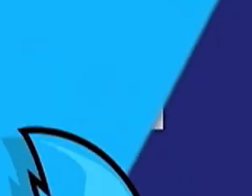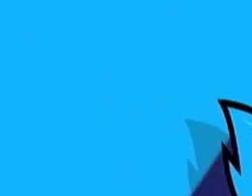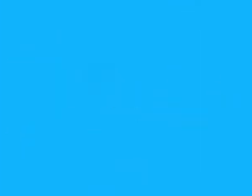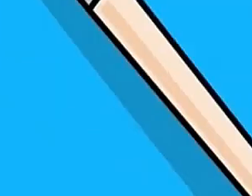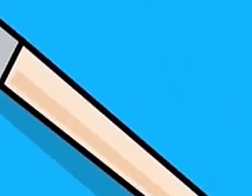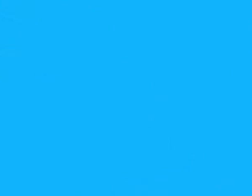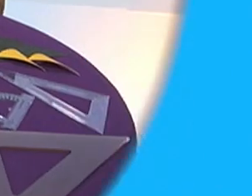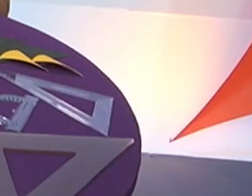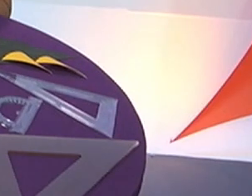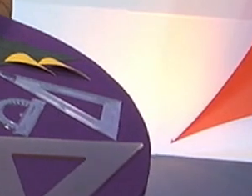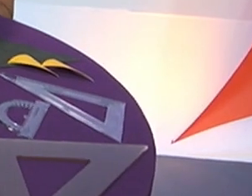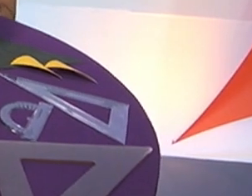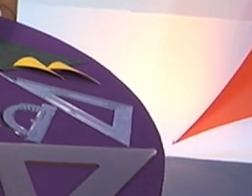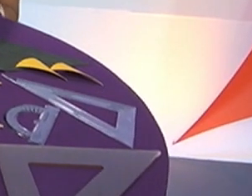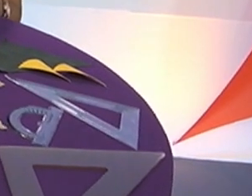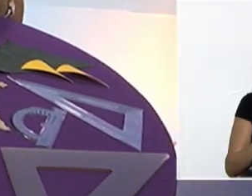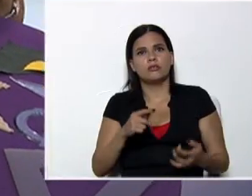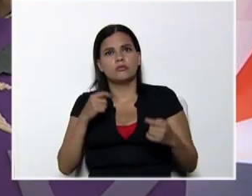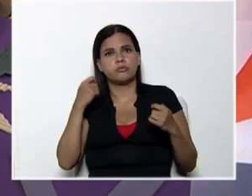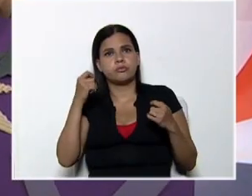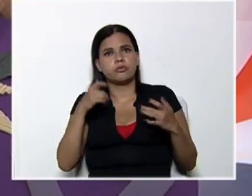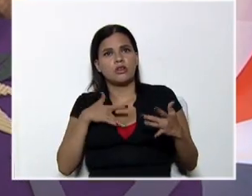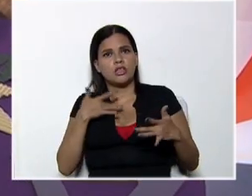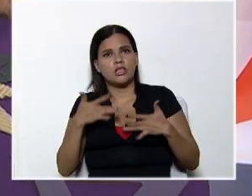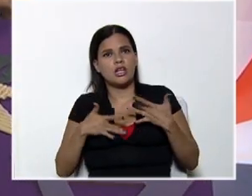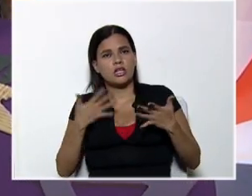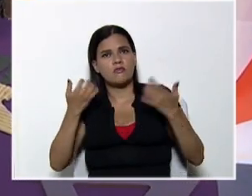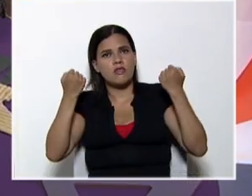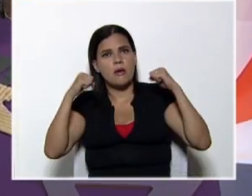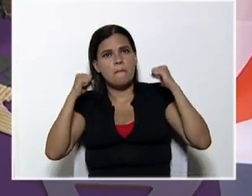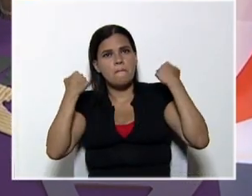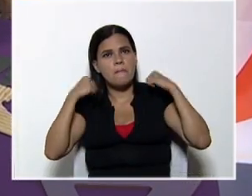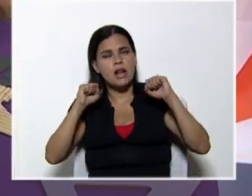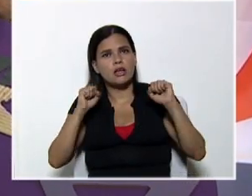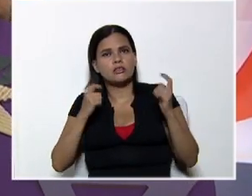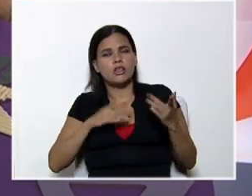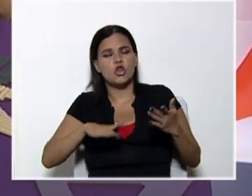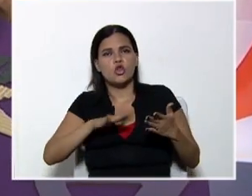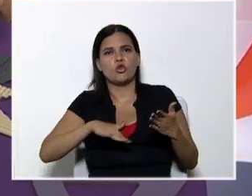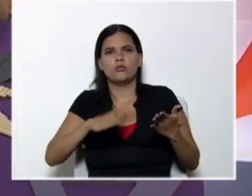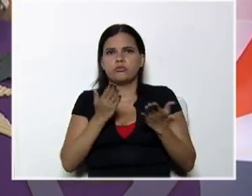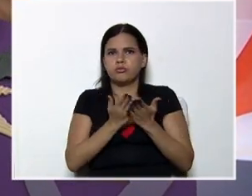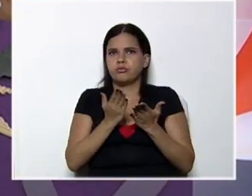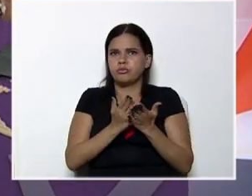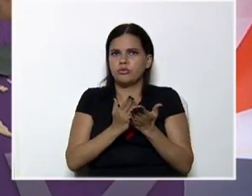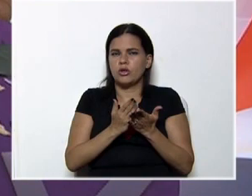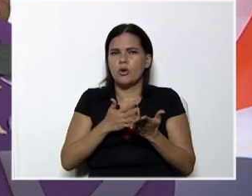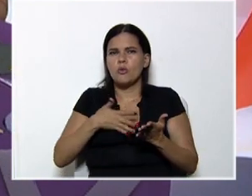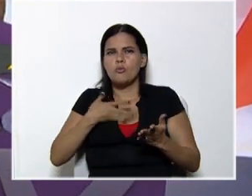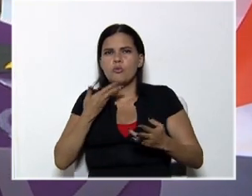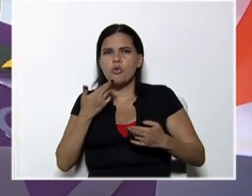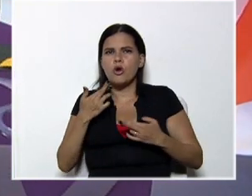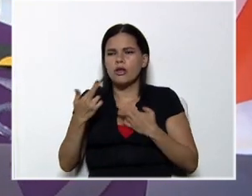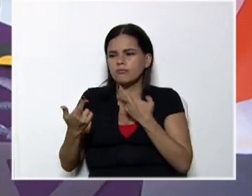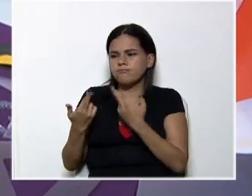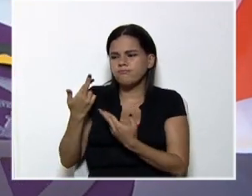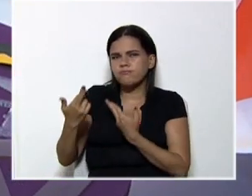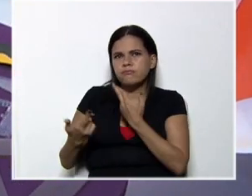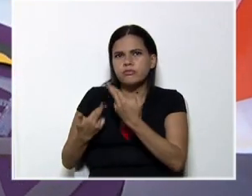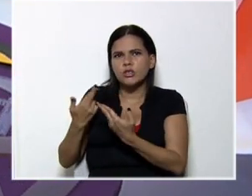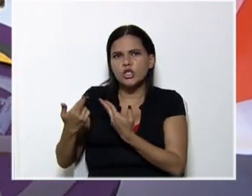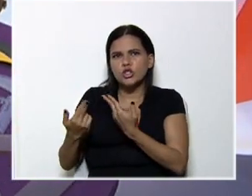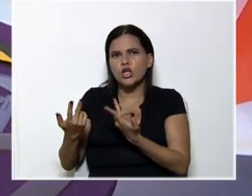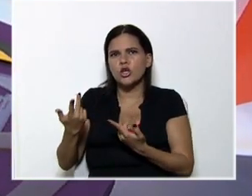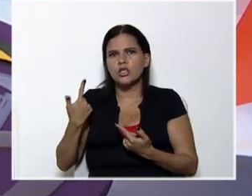esféricas. Y es entonces desde la actividad práctica, desde donde el estudiante podrá relacionar lo